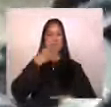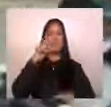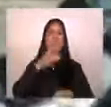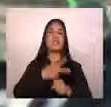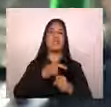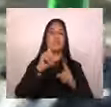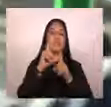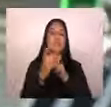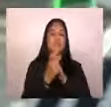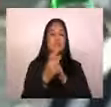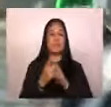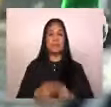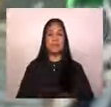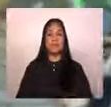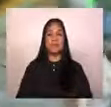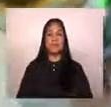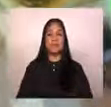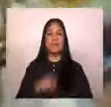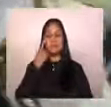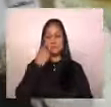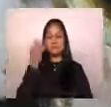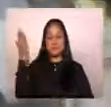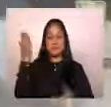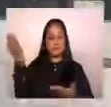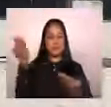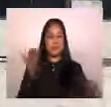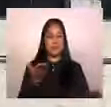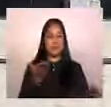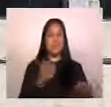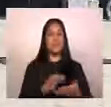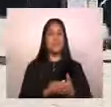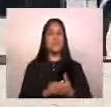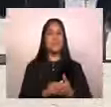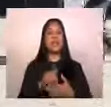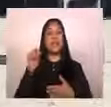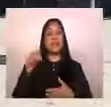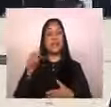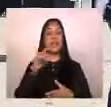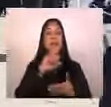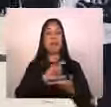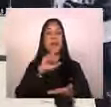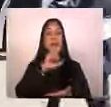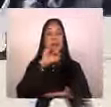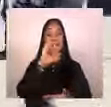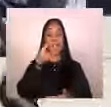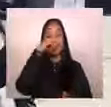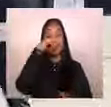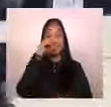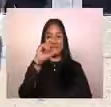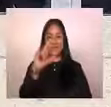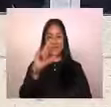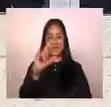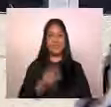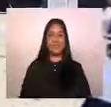de nuestra cultura. Damos la bienvenida entonces al ITC.